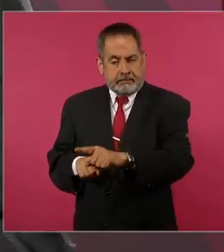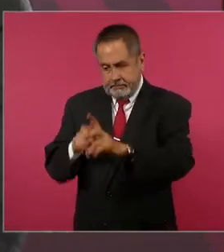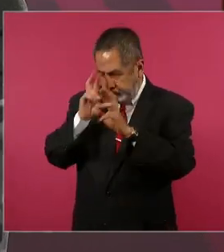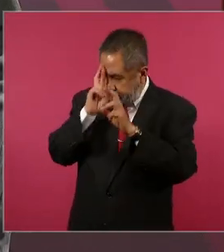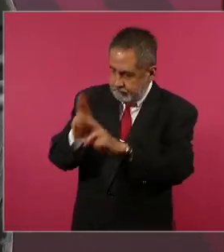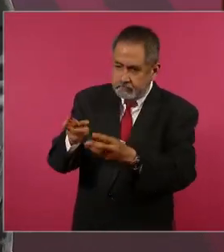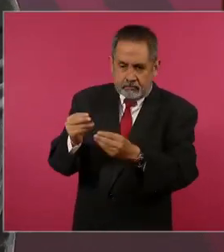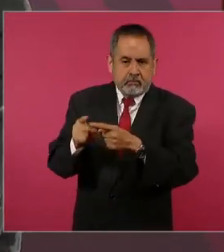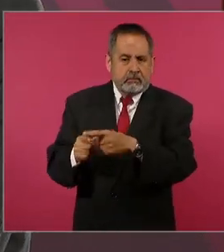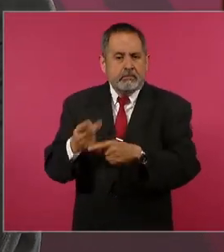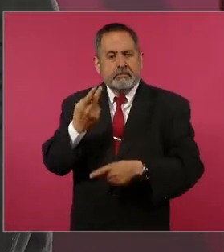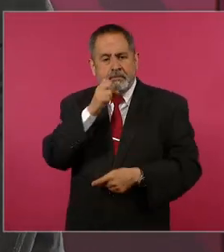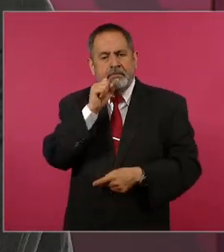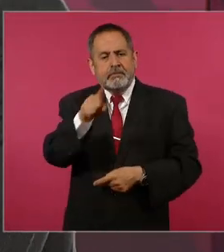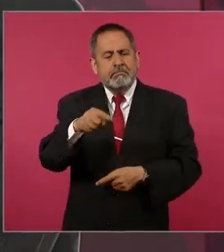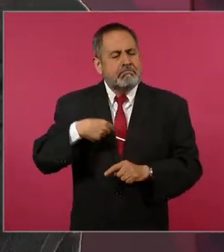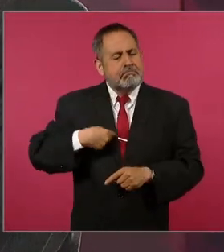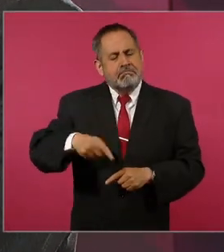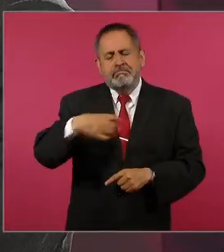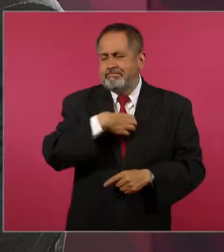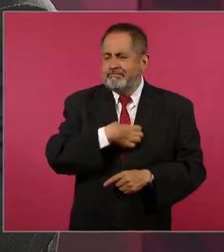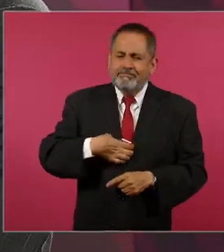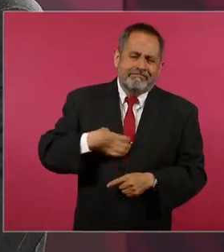respeto mucho, también por eso me voy contento,